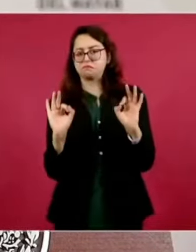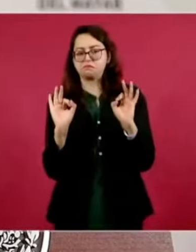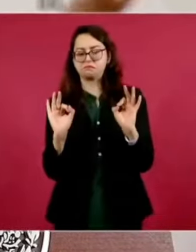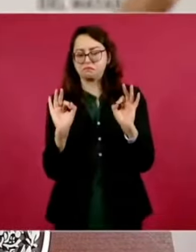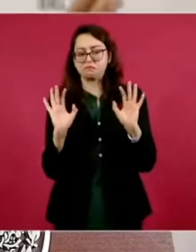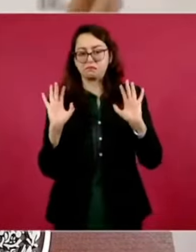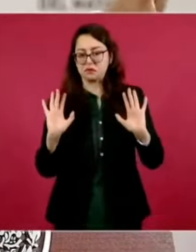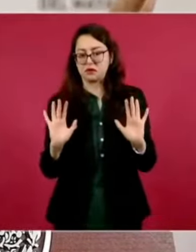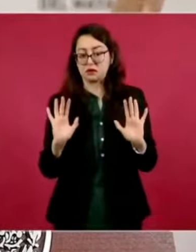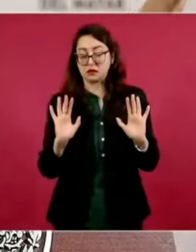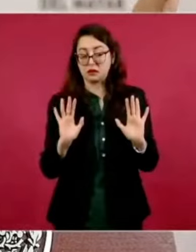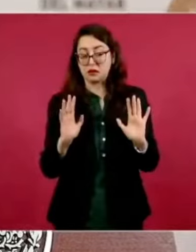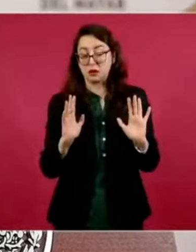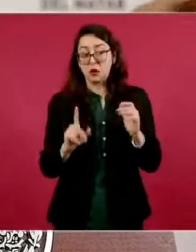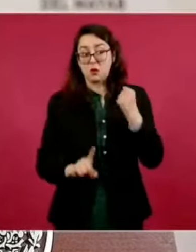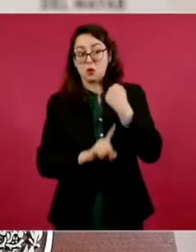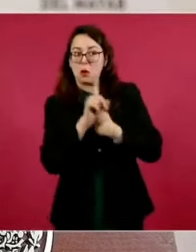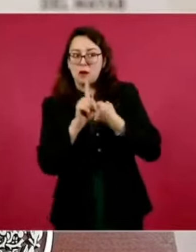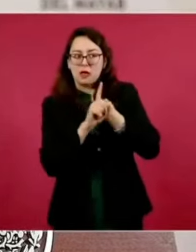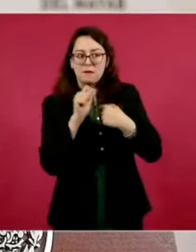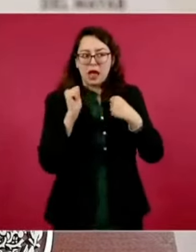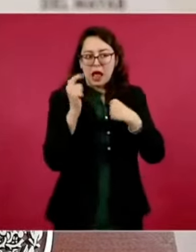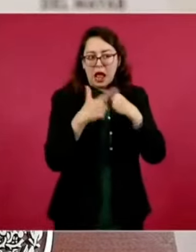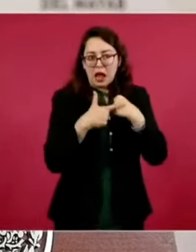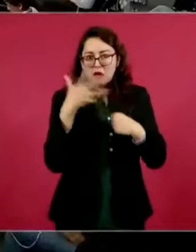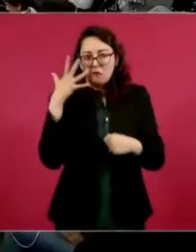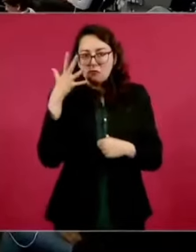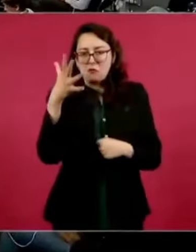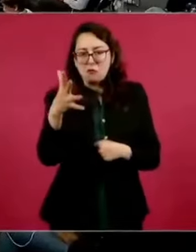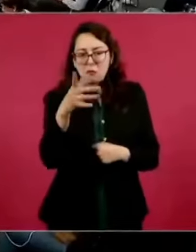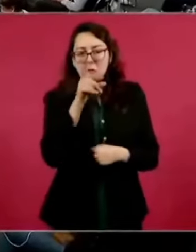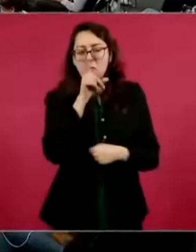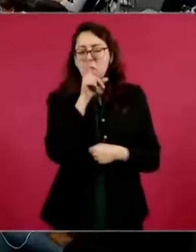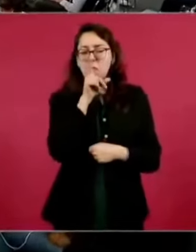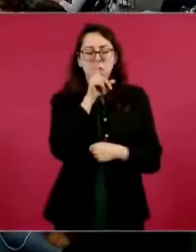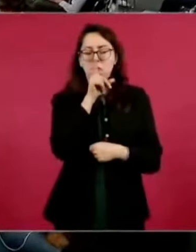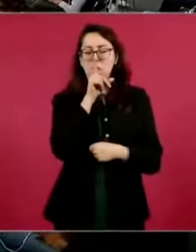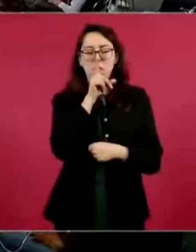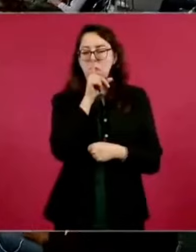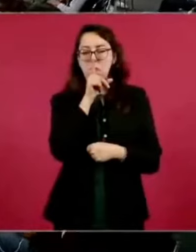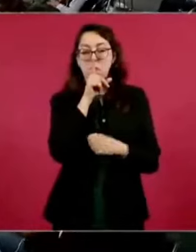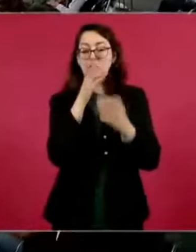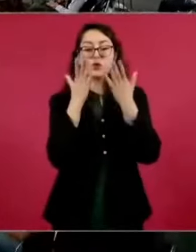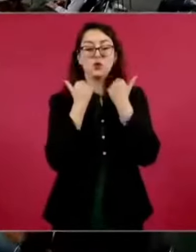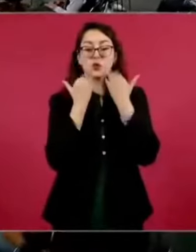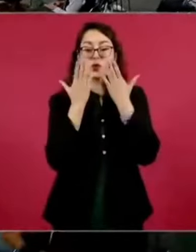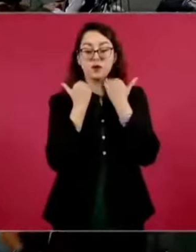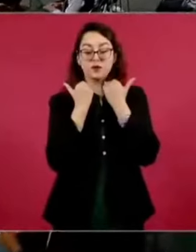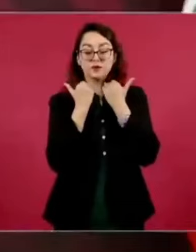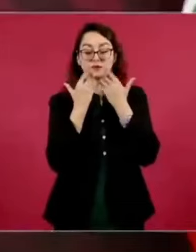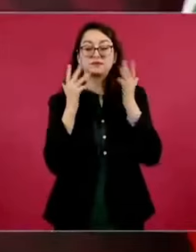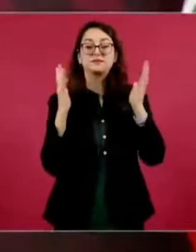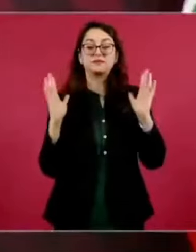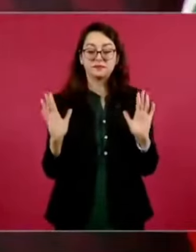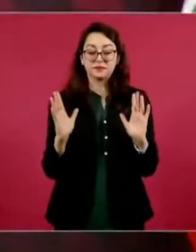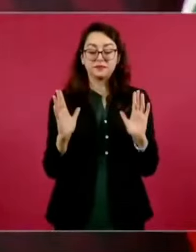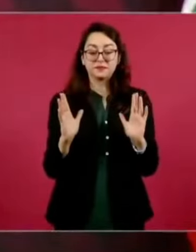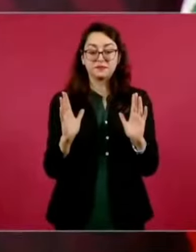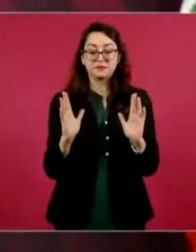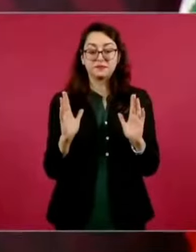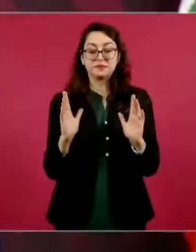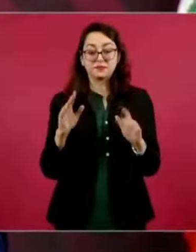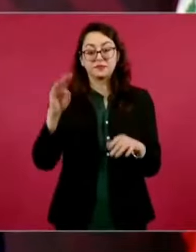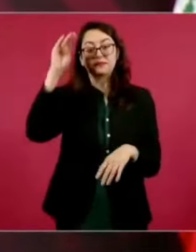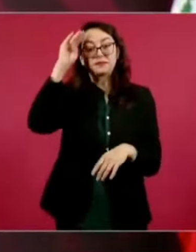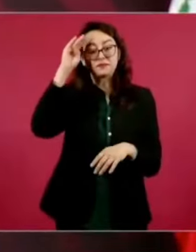no se ve ningún riesgo. Y pienso que antes de las elecciones en Estados